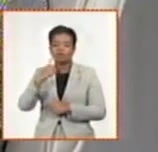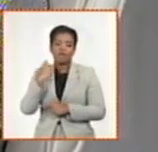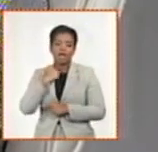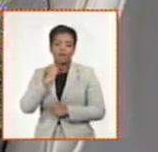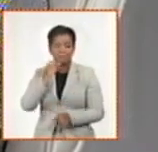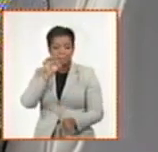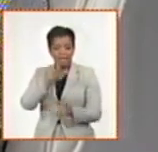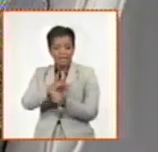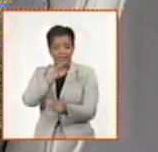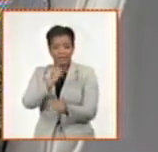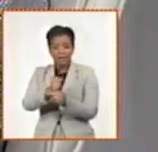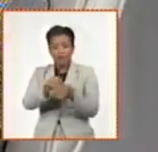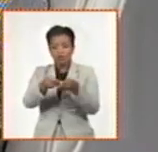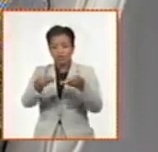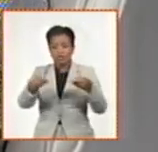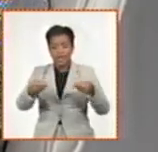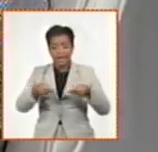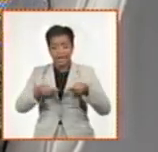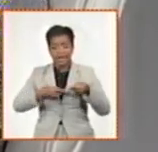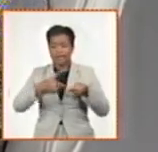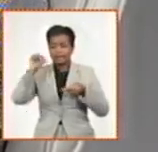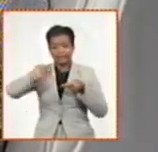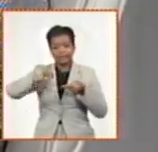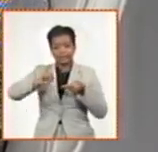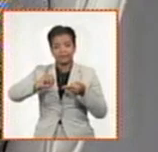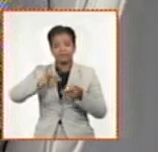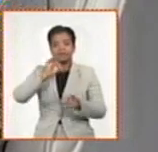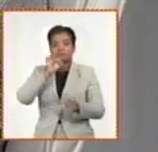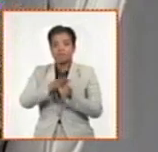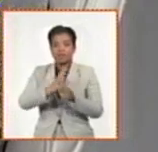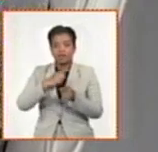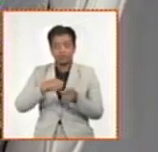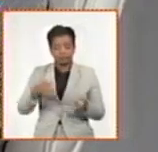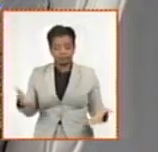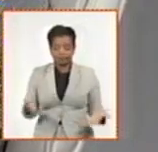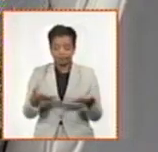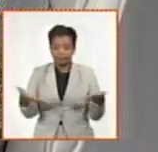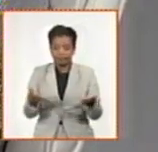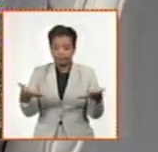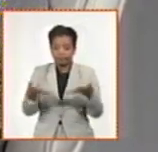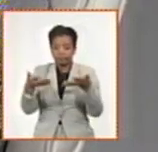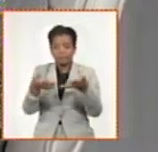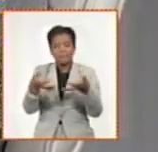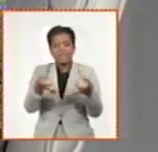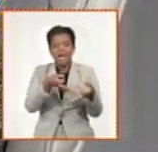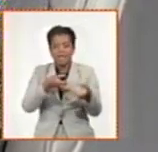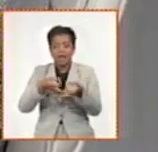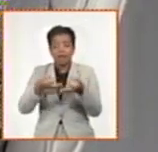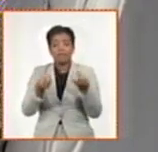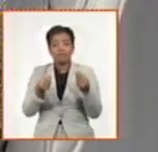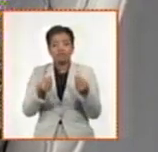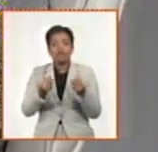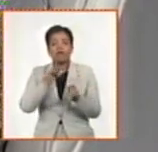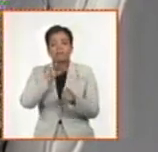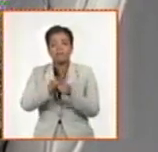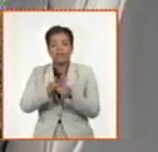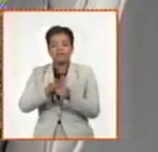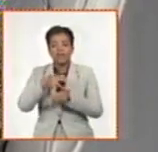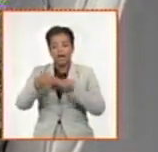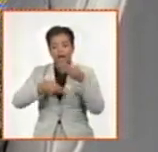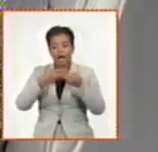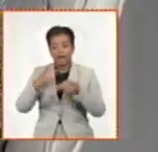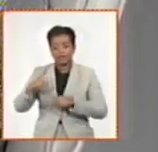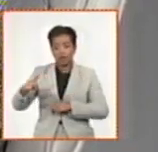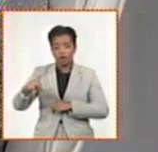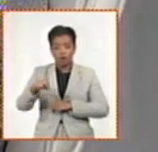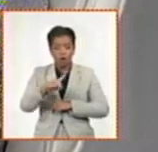Entonces el suelo era muy malo y, como le explicaba anteriormente, tuve que subsolar el suelo, sacar muchas piedras. Con estas piedras hicimos la lombricultura e hicimos los espejos agua.